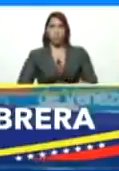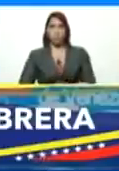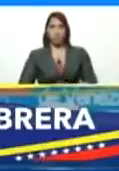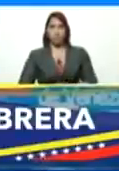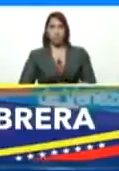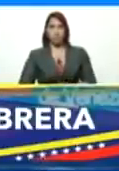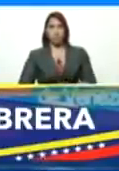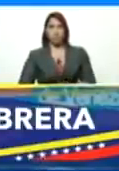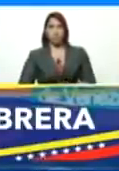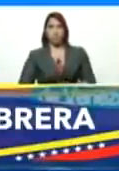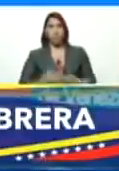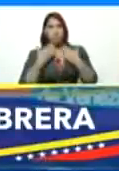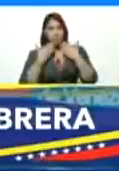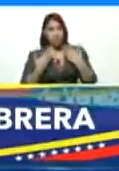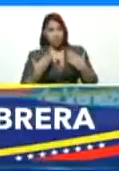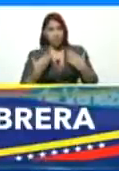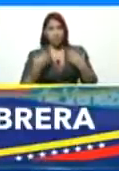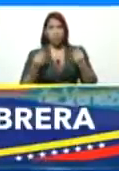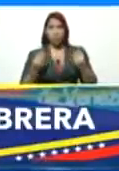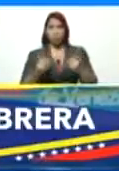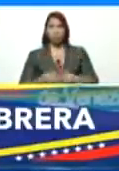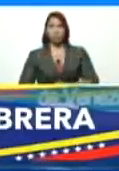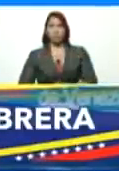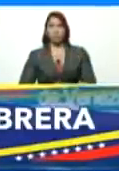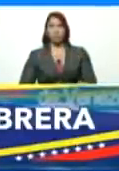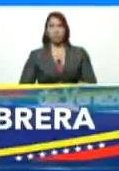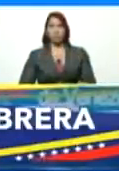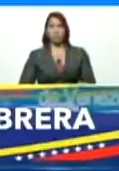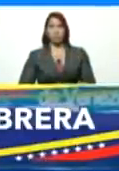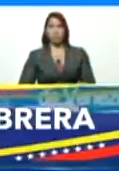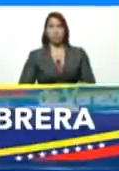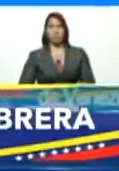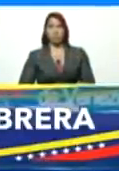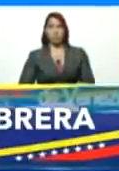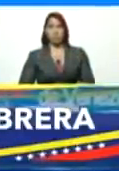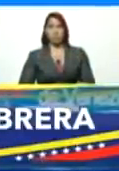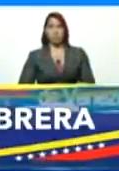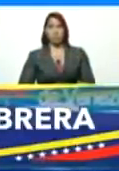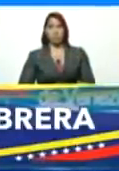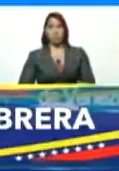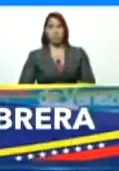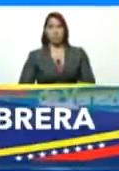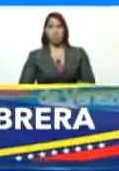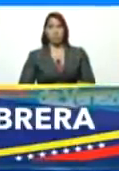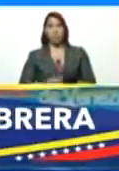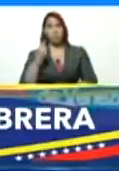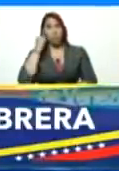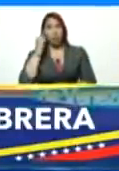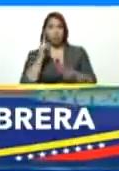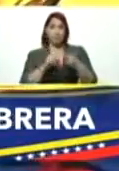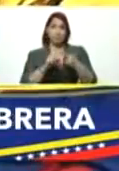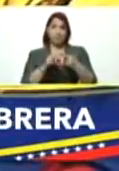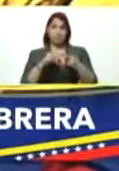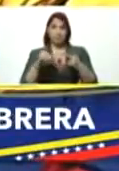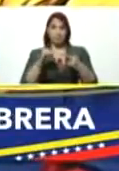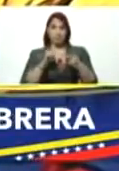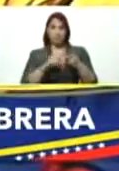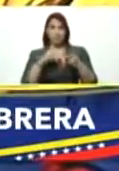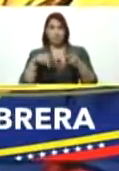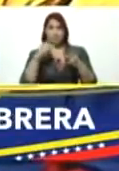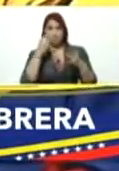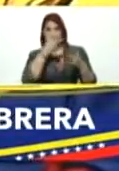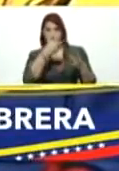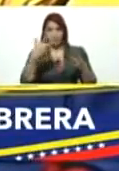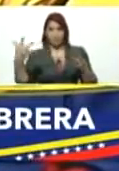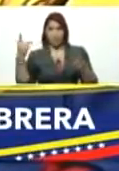de verdad les agradezco mucho rosano a maría alejandra a karim panes